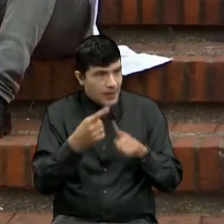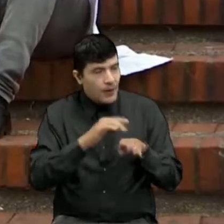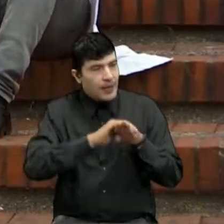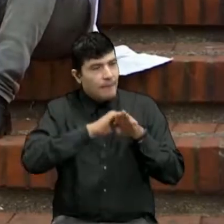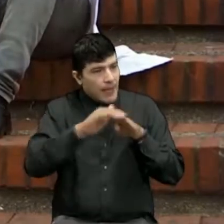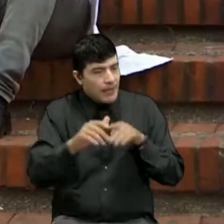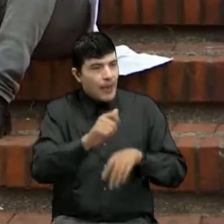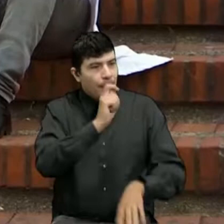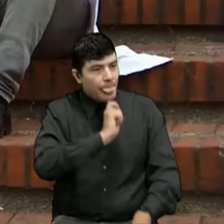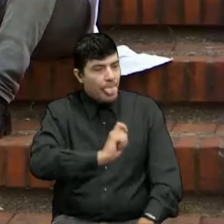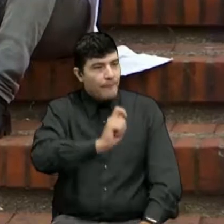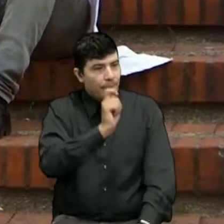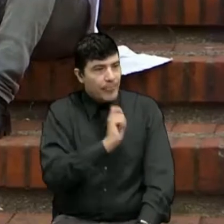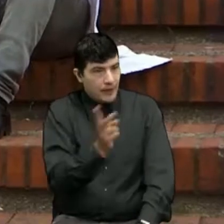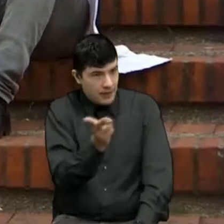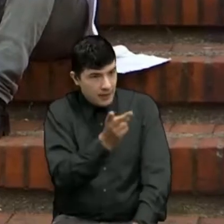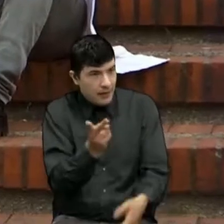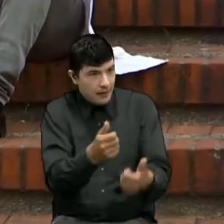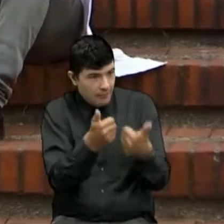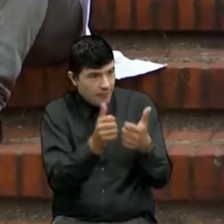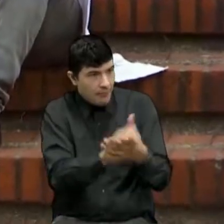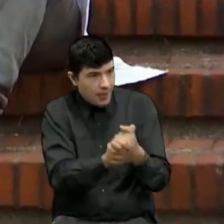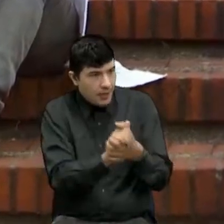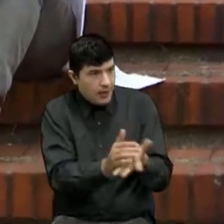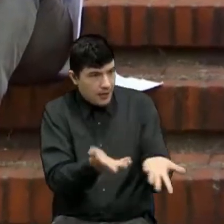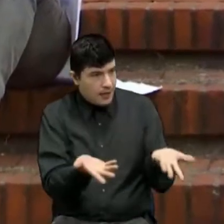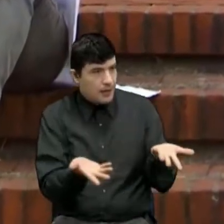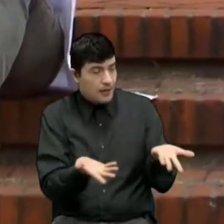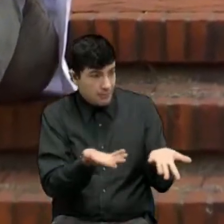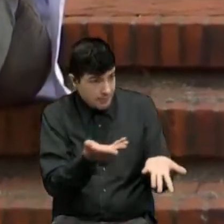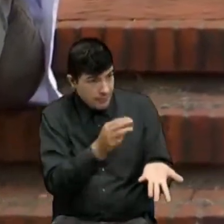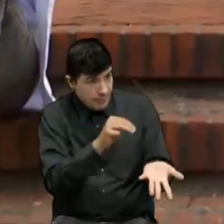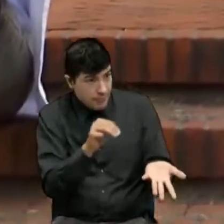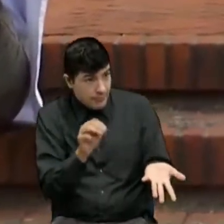son? ¿Mm?